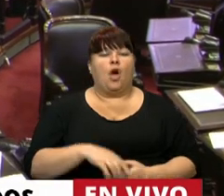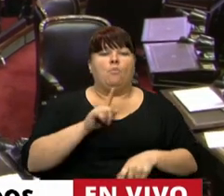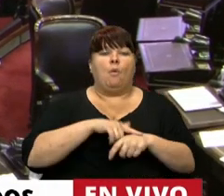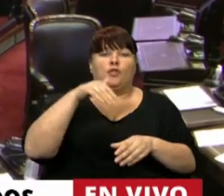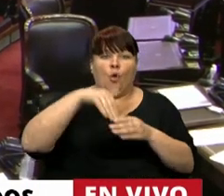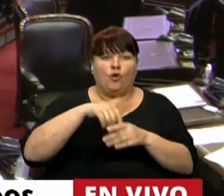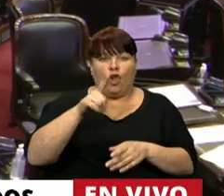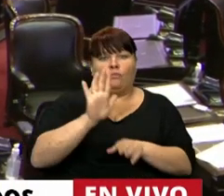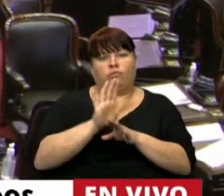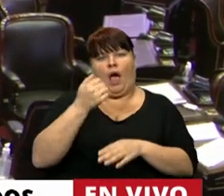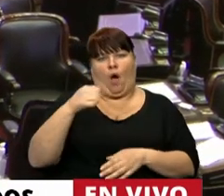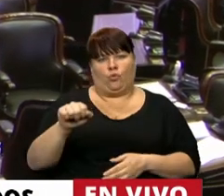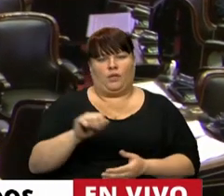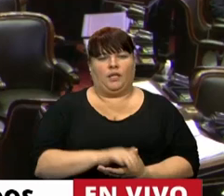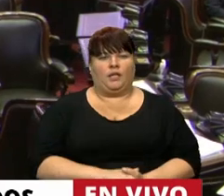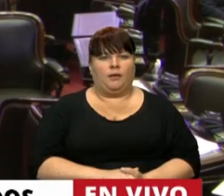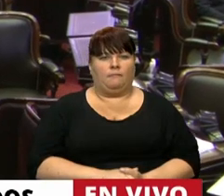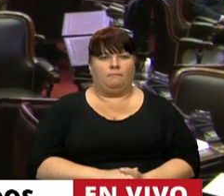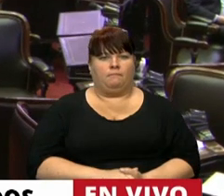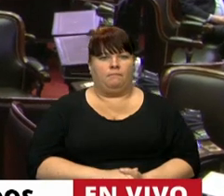Ausente a la hora de votar.